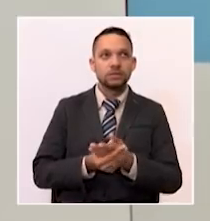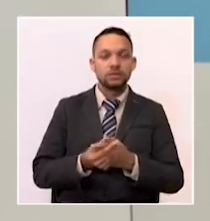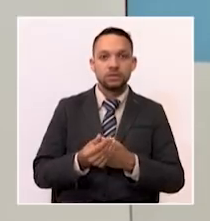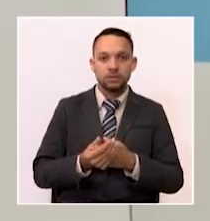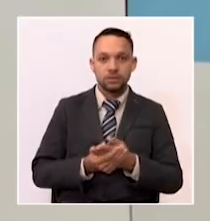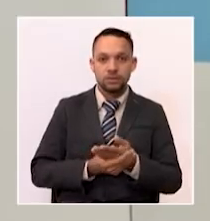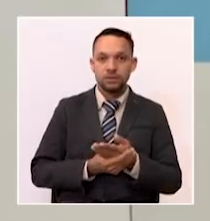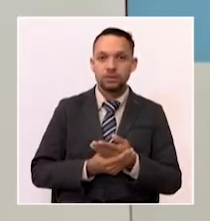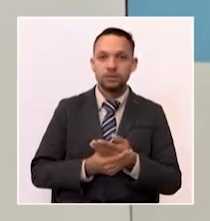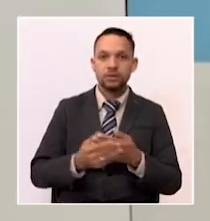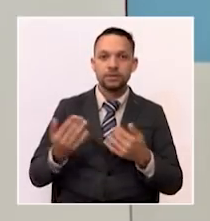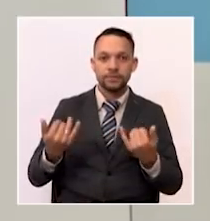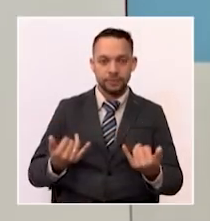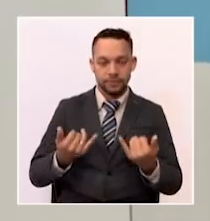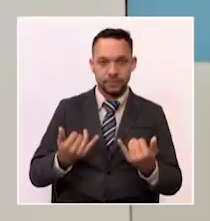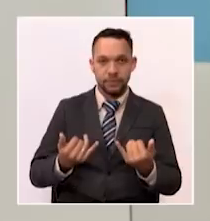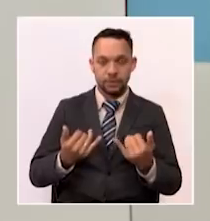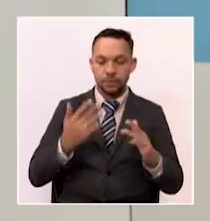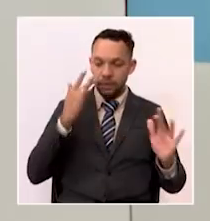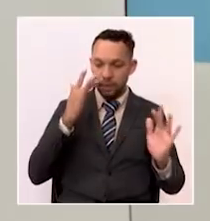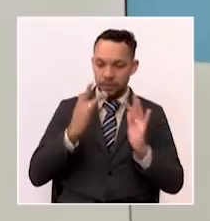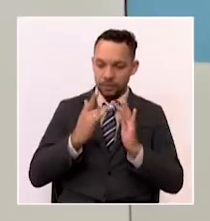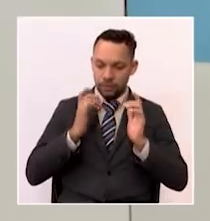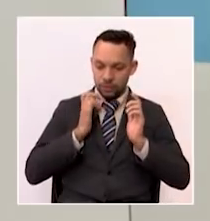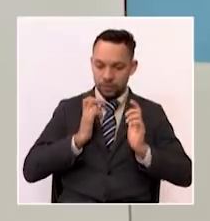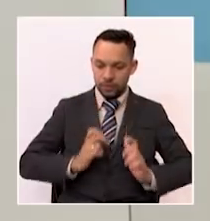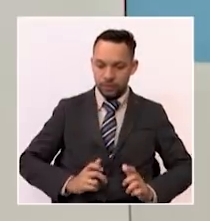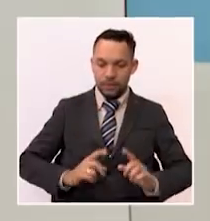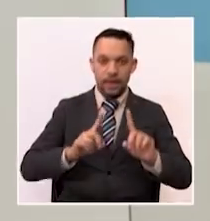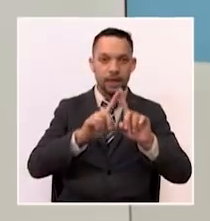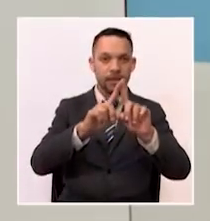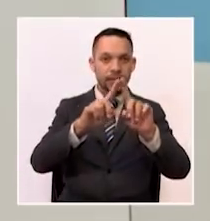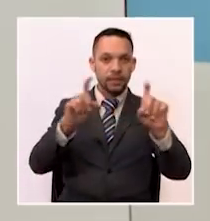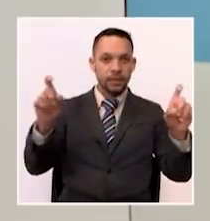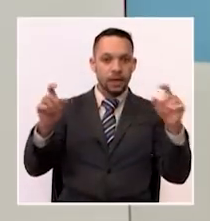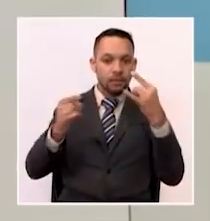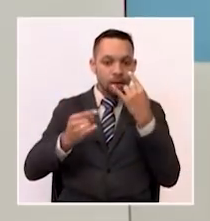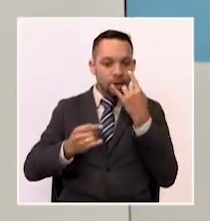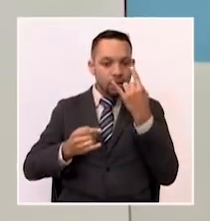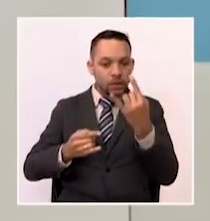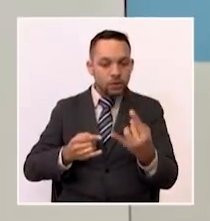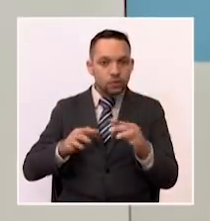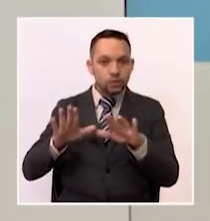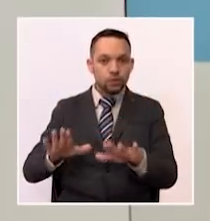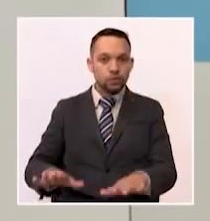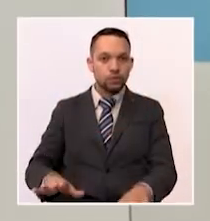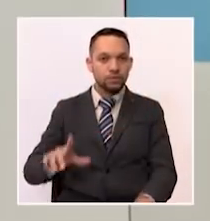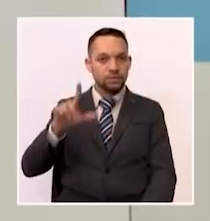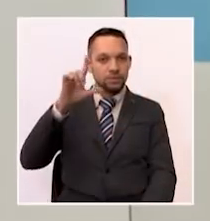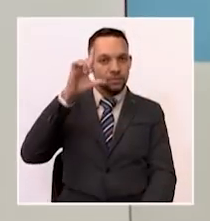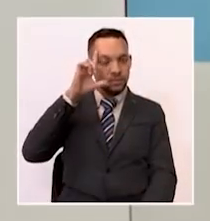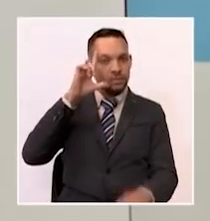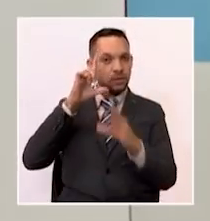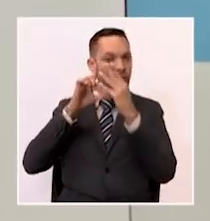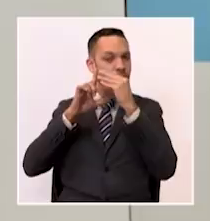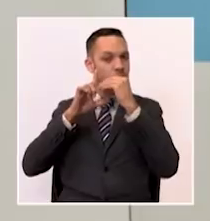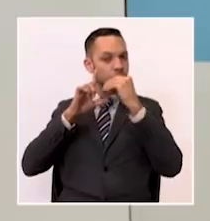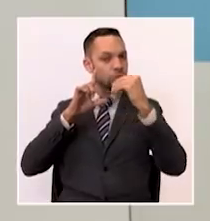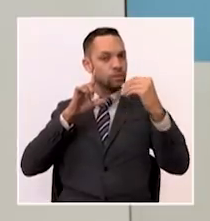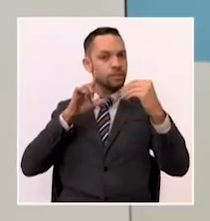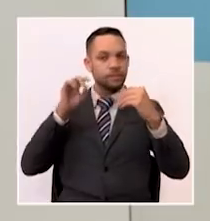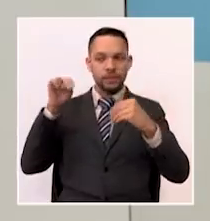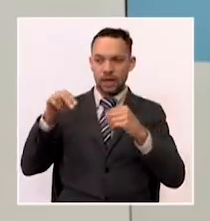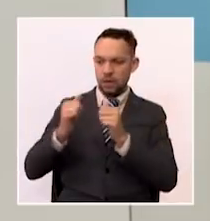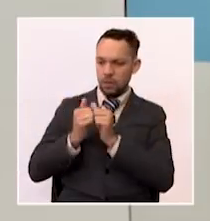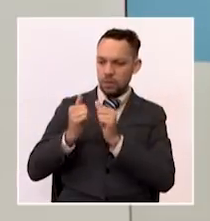Continuamos con Conexión Vital el día de hoy con un tema muy interesante para todas las mujeres, el flujo vaginal, y para eso nos acompaña la doctora Natalie